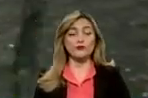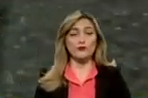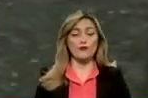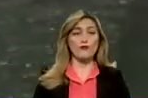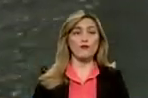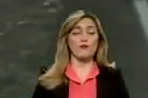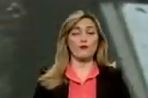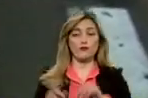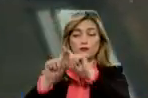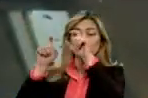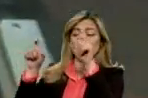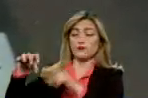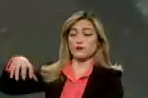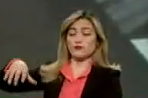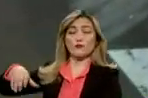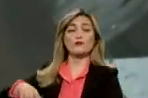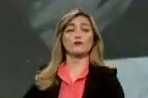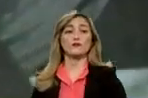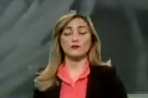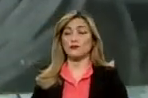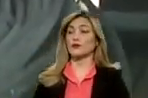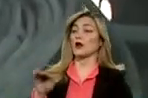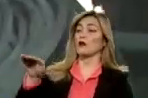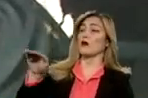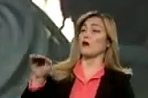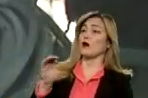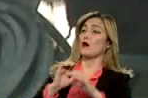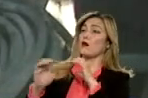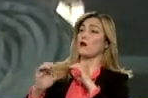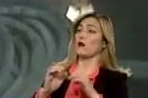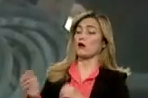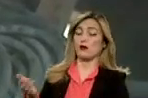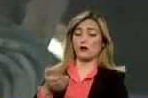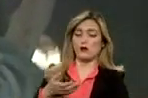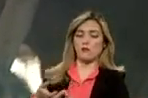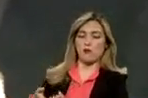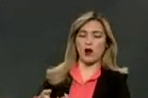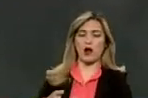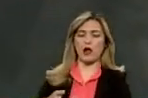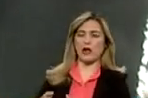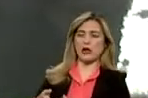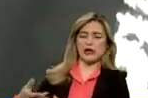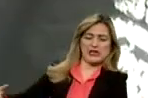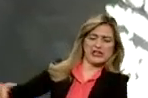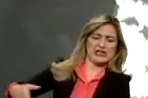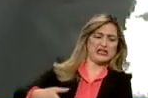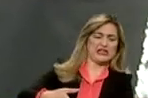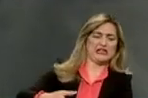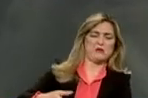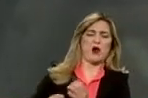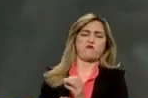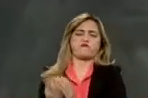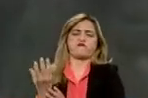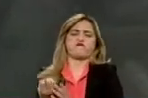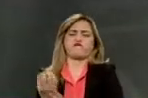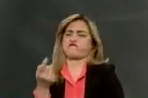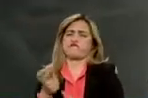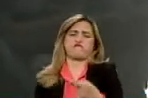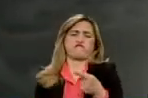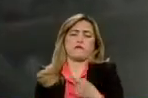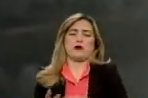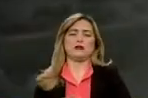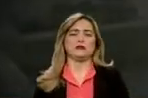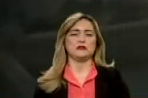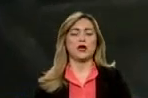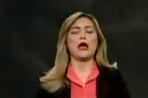EMAP. Entonces fuimos, hablamos con EMAP, EMAP dijo que la manguera no alcanzaba. Entonces el personal de